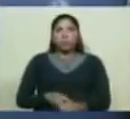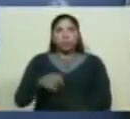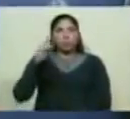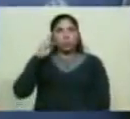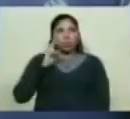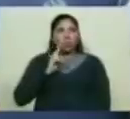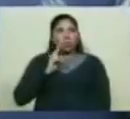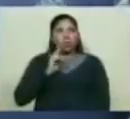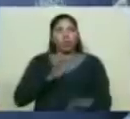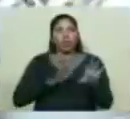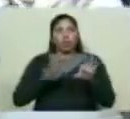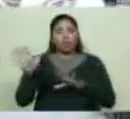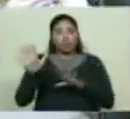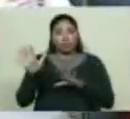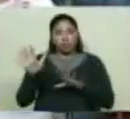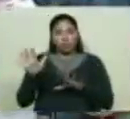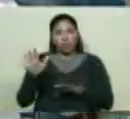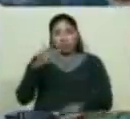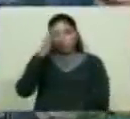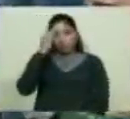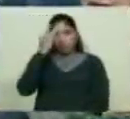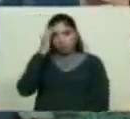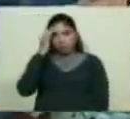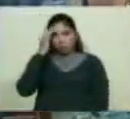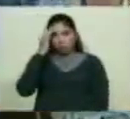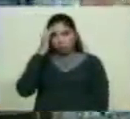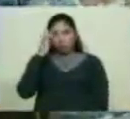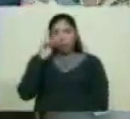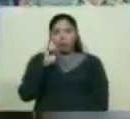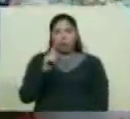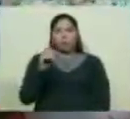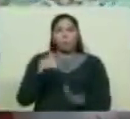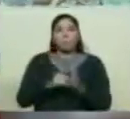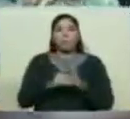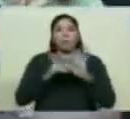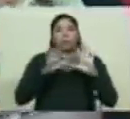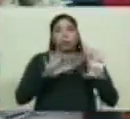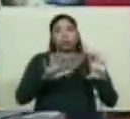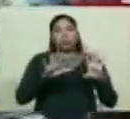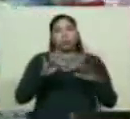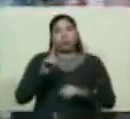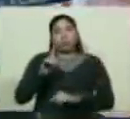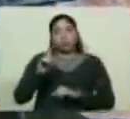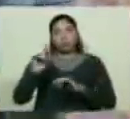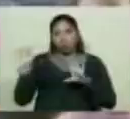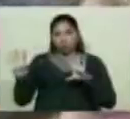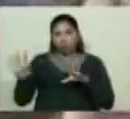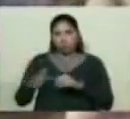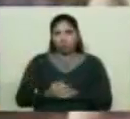15 de febrero de 1816 19